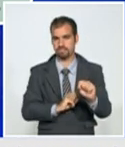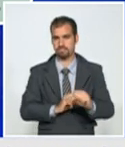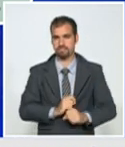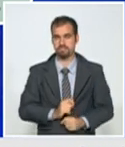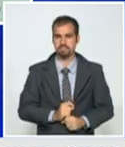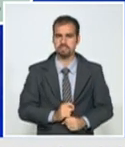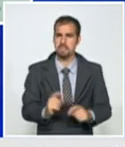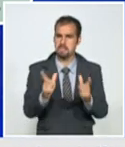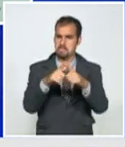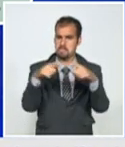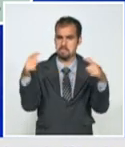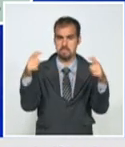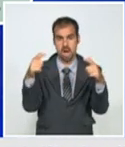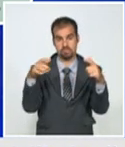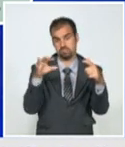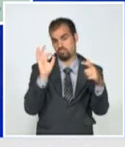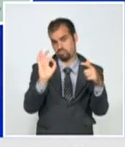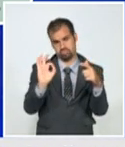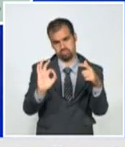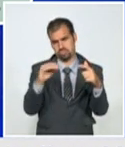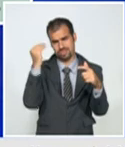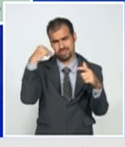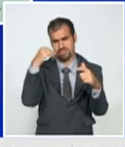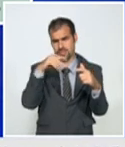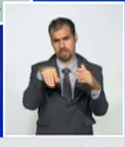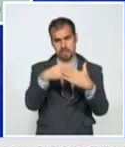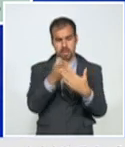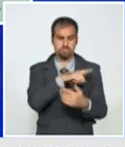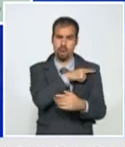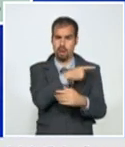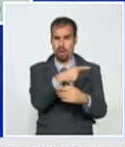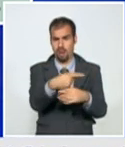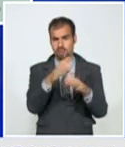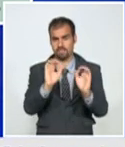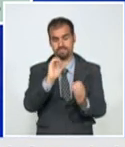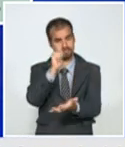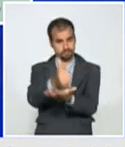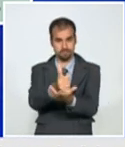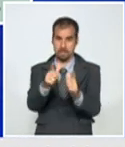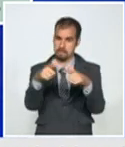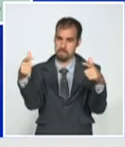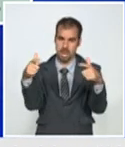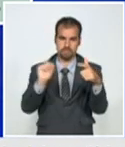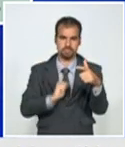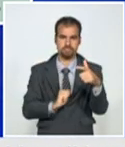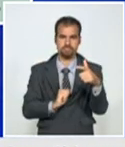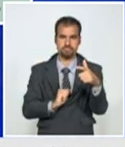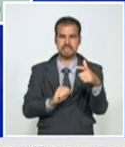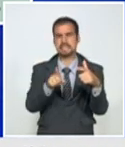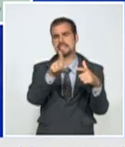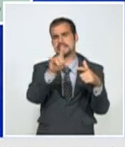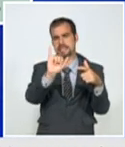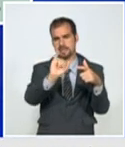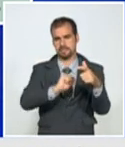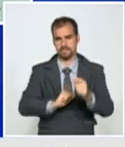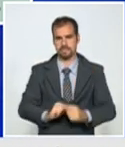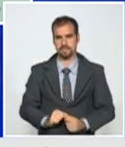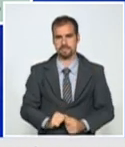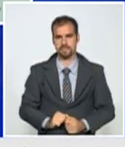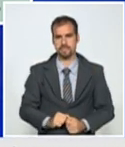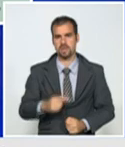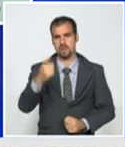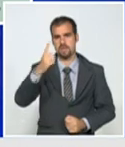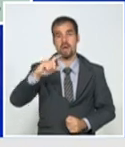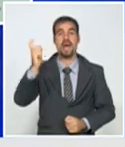fundamentalmente, como también ha estado ocurriendo, en el municipio cabecera con 16 y Caimanera